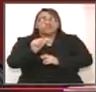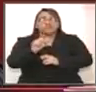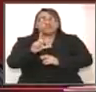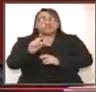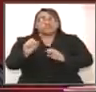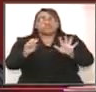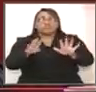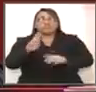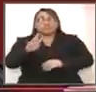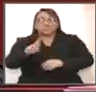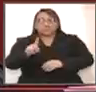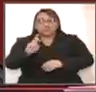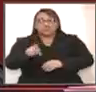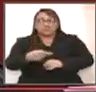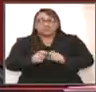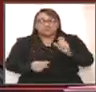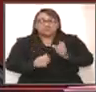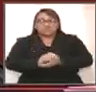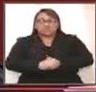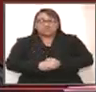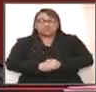a las 91.000 personas.